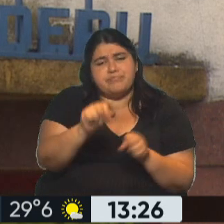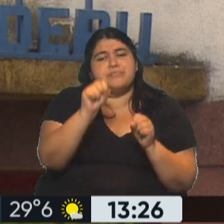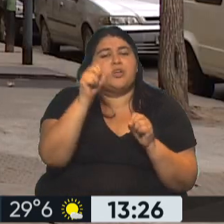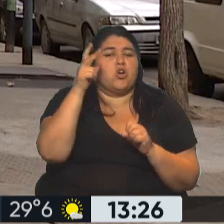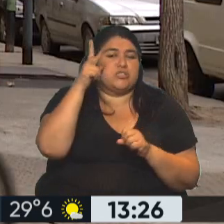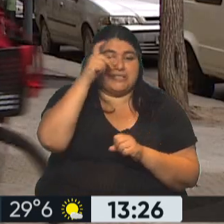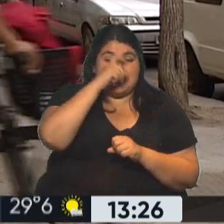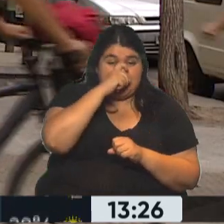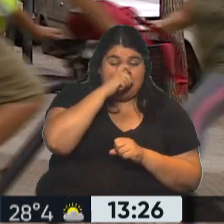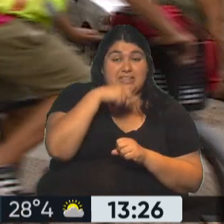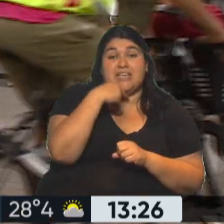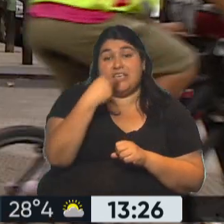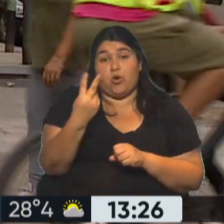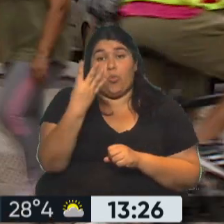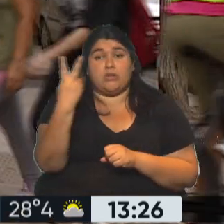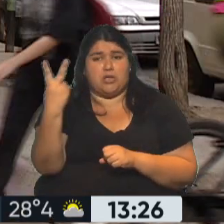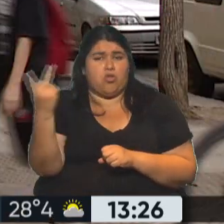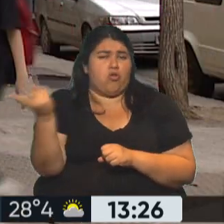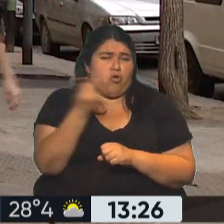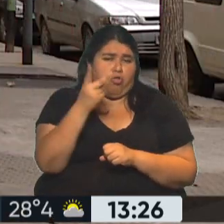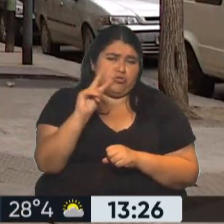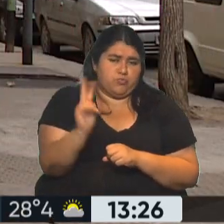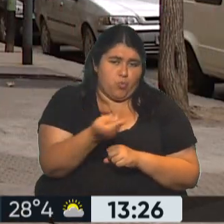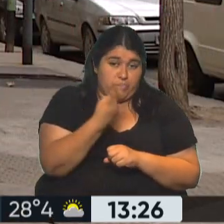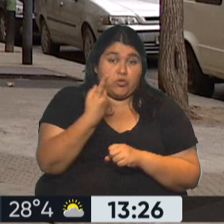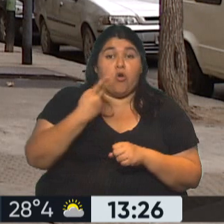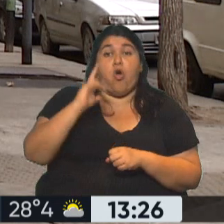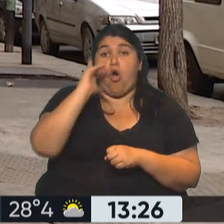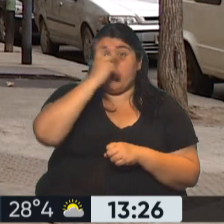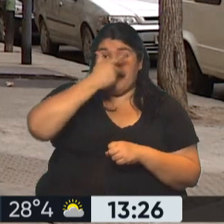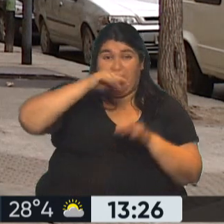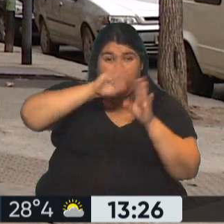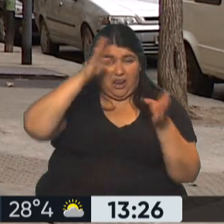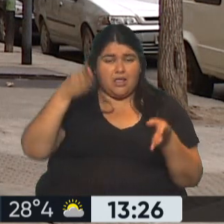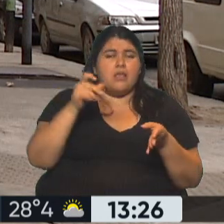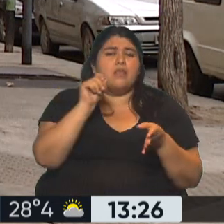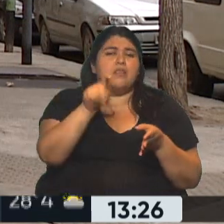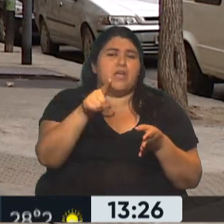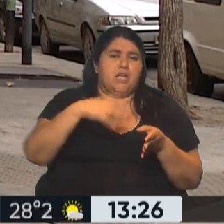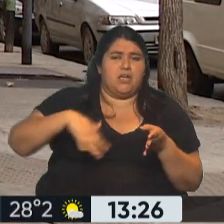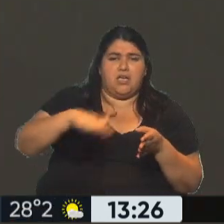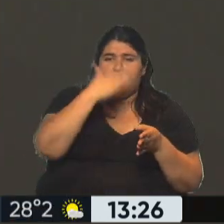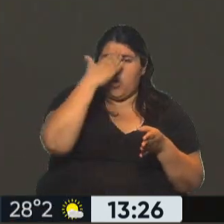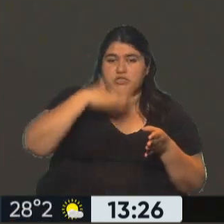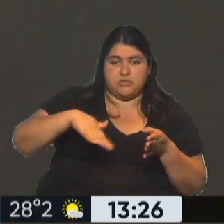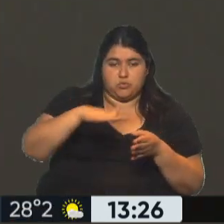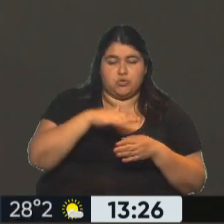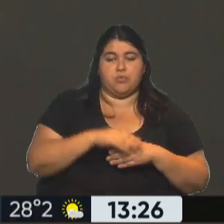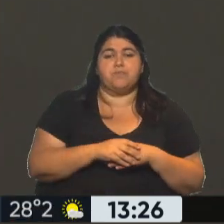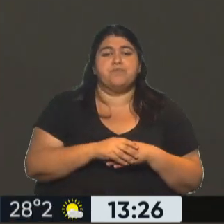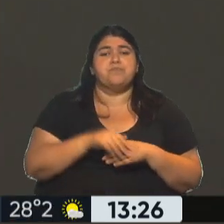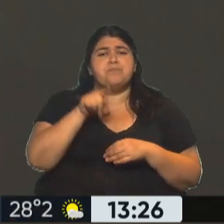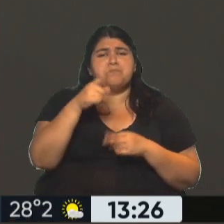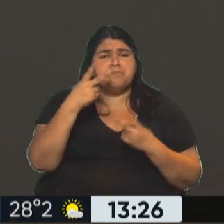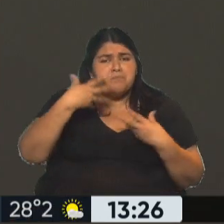su hijo de 42 muertos en este hotel que estamos mostrando del barrio de Constitución. El hallazgo fue en este